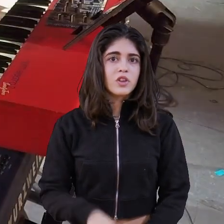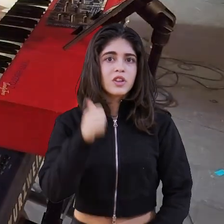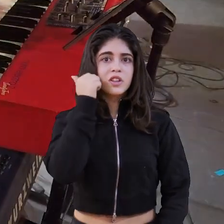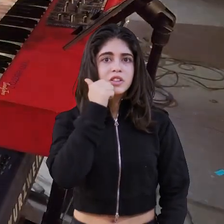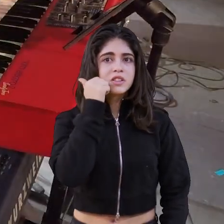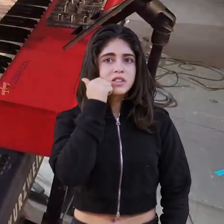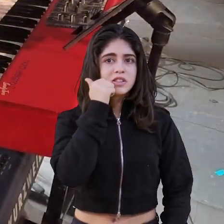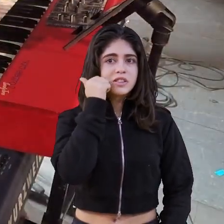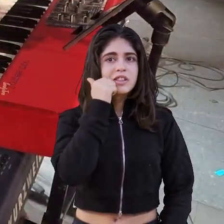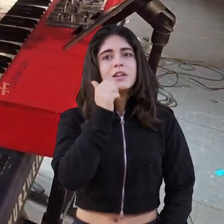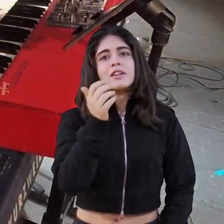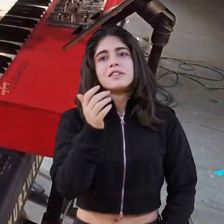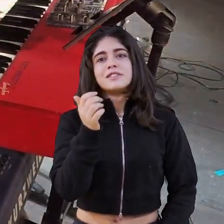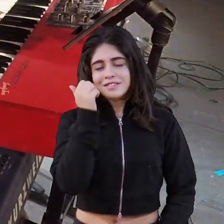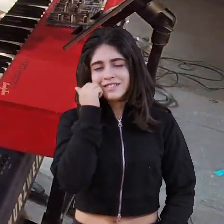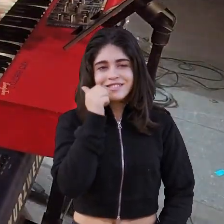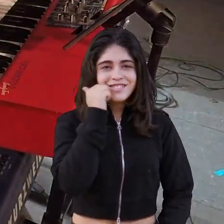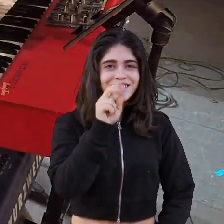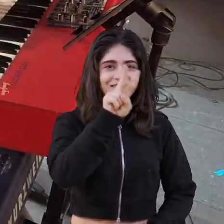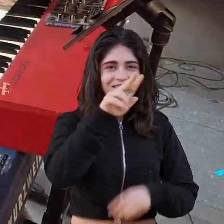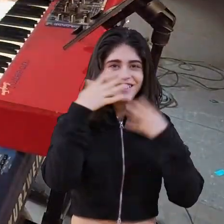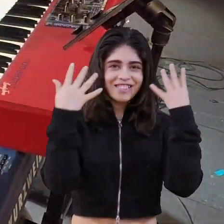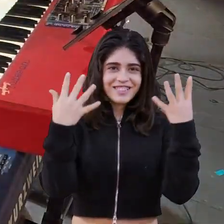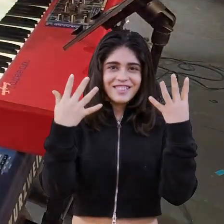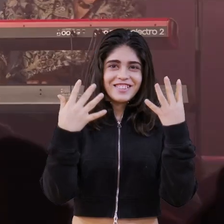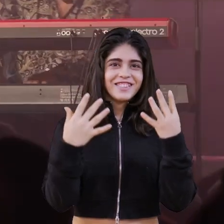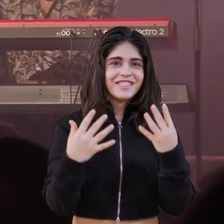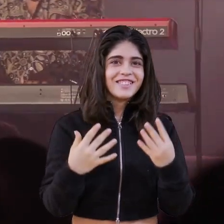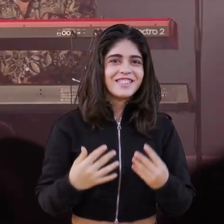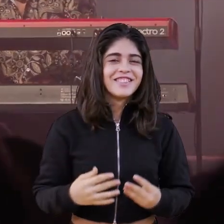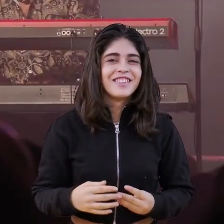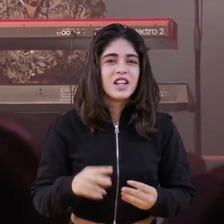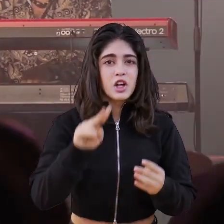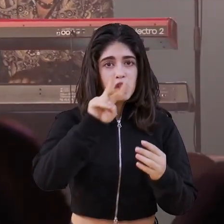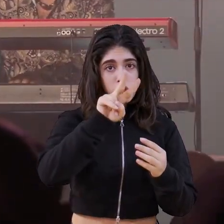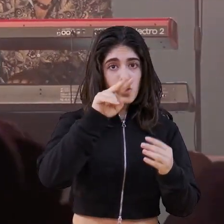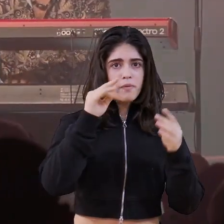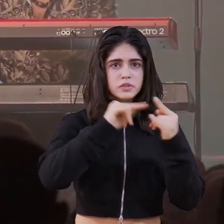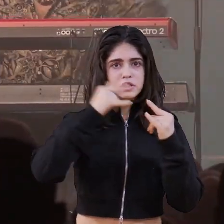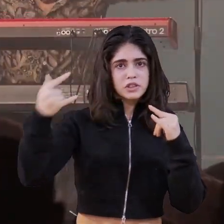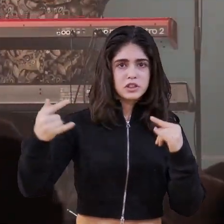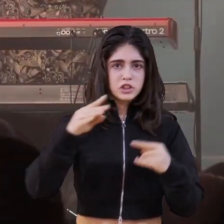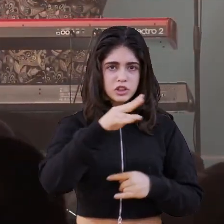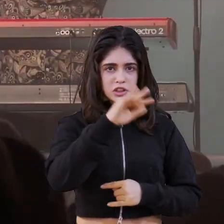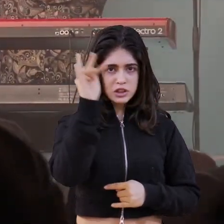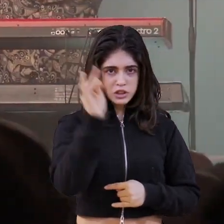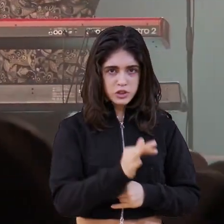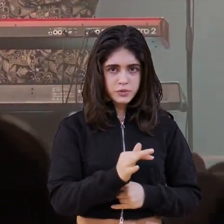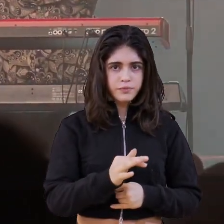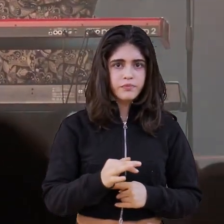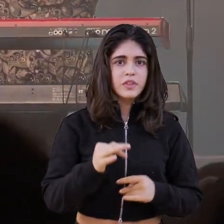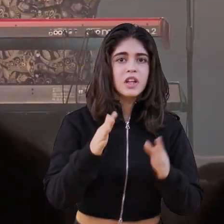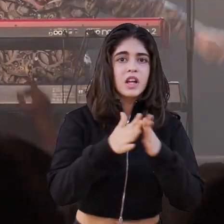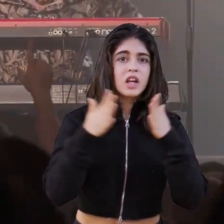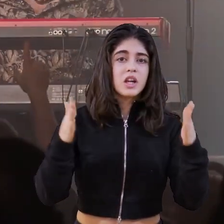El sábado día 30 habrá sesión doble. Por un lado, en el Gran Teatro a las 8 de la tarde tendrá lugar el concierto tributo al grupo